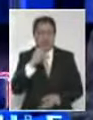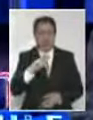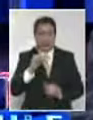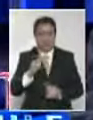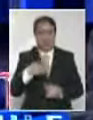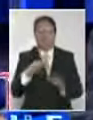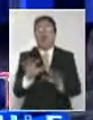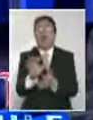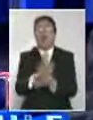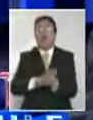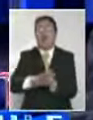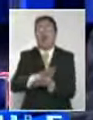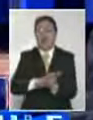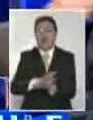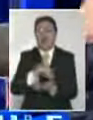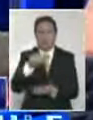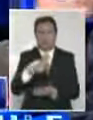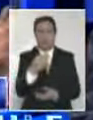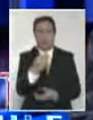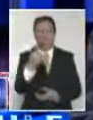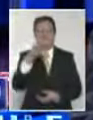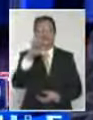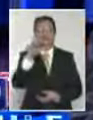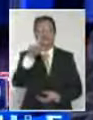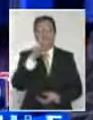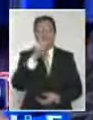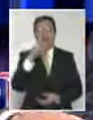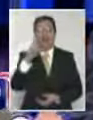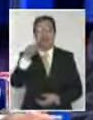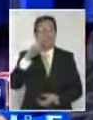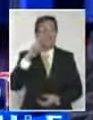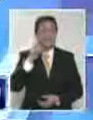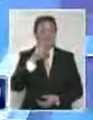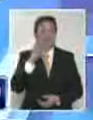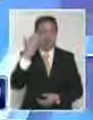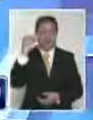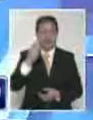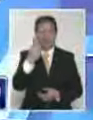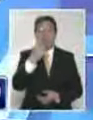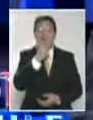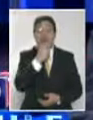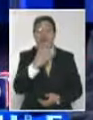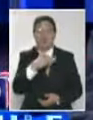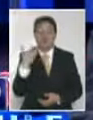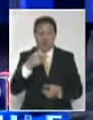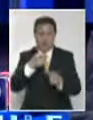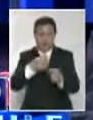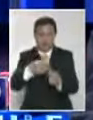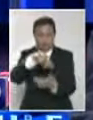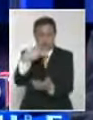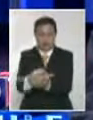nosotros hicimos varias veces en los estados de sitio, cuando mataron precisamente al Pepe Carrasco, hicimos un par de